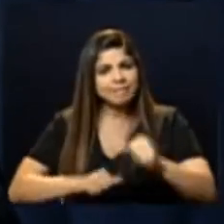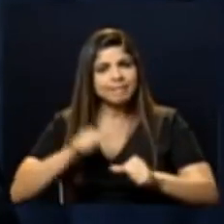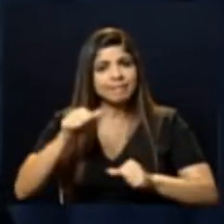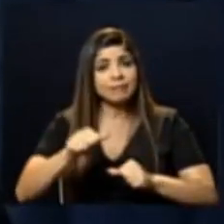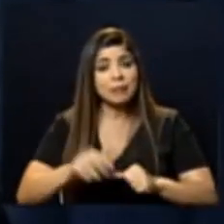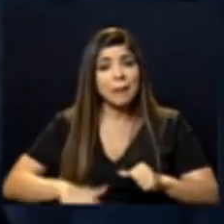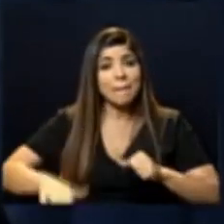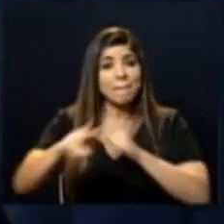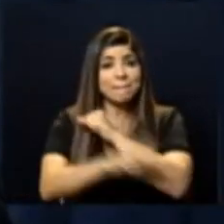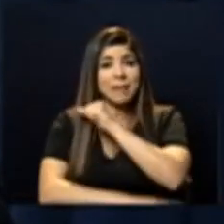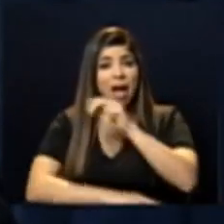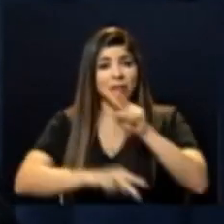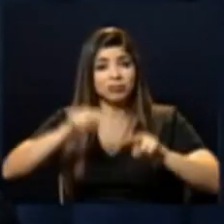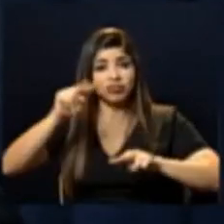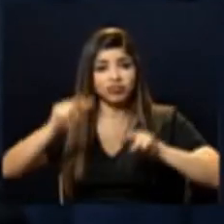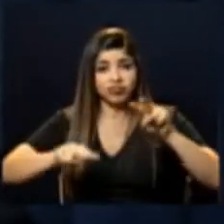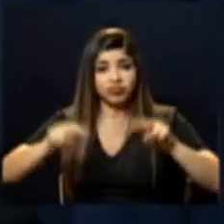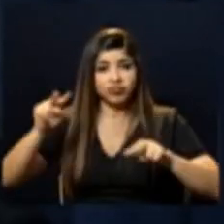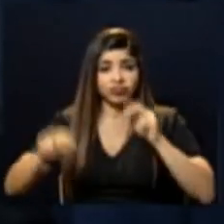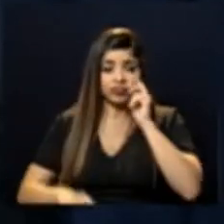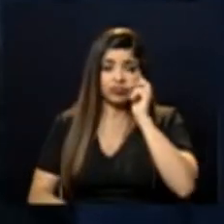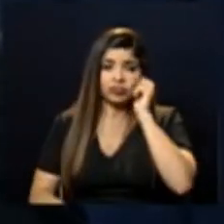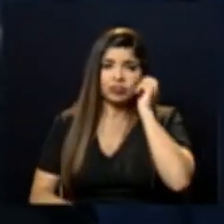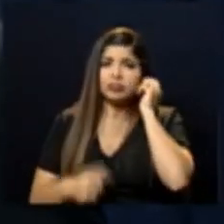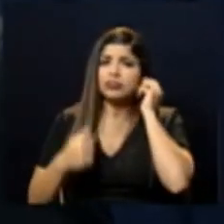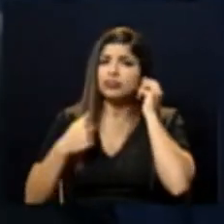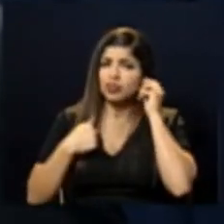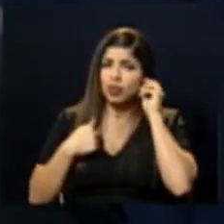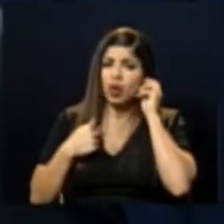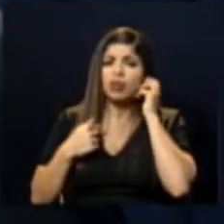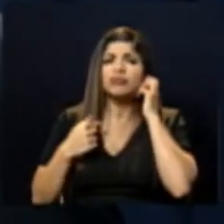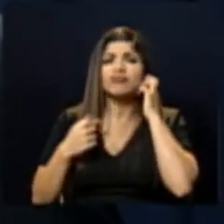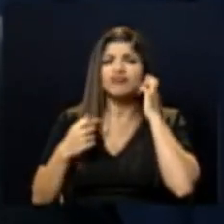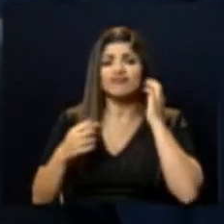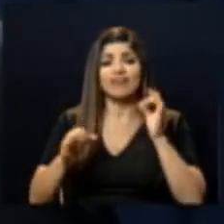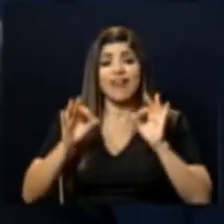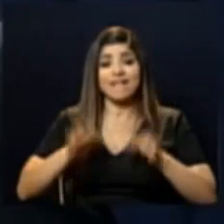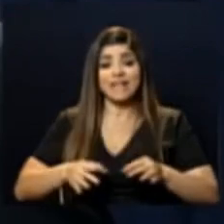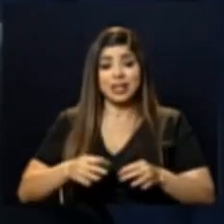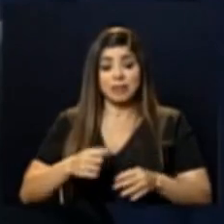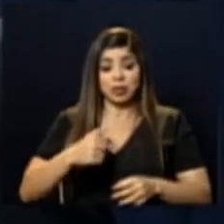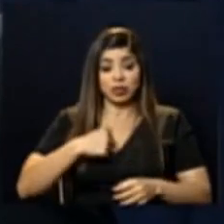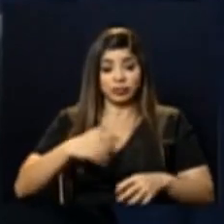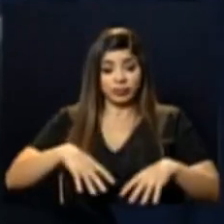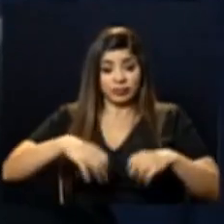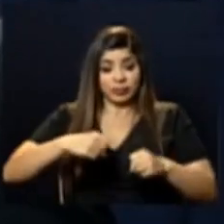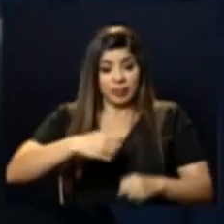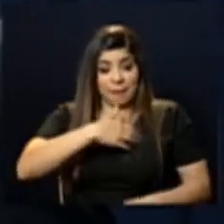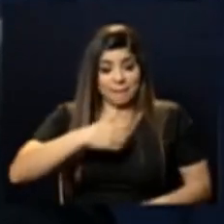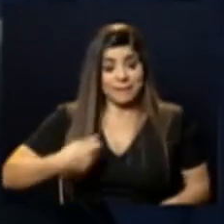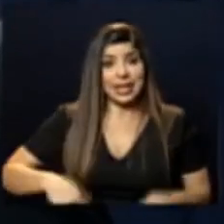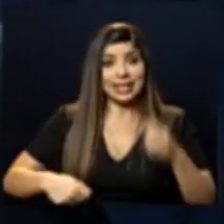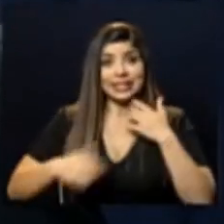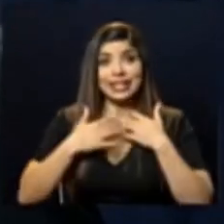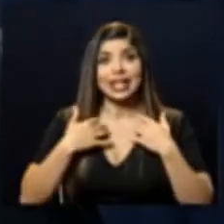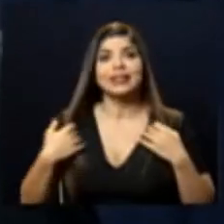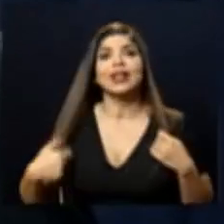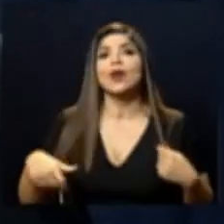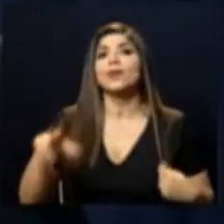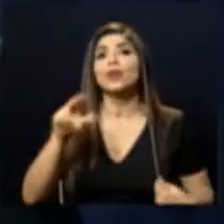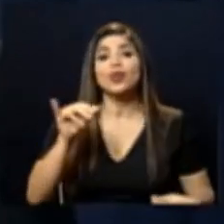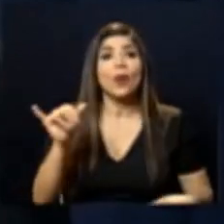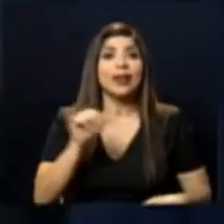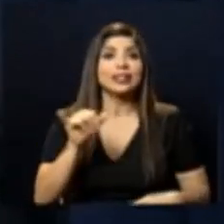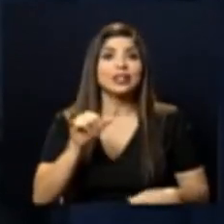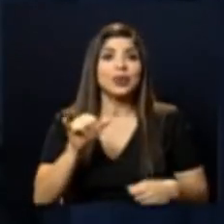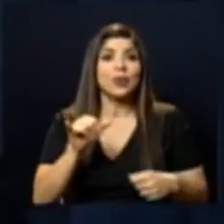En un país diverso, confirmo que el oficio de presidir no es compatible con